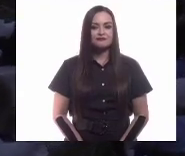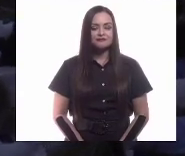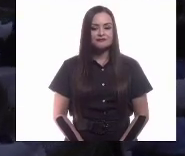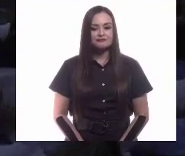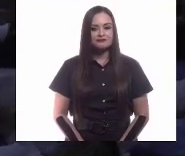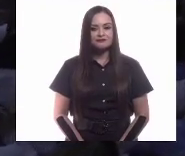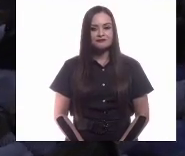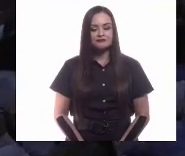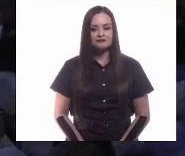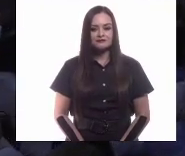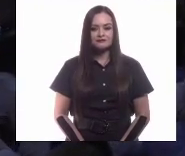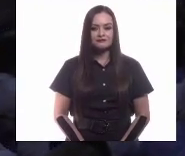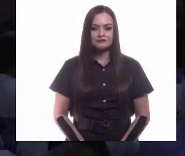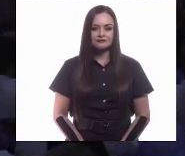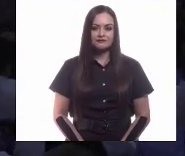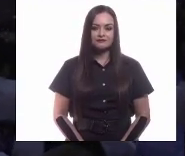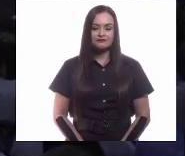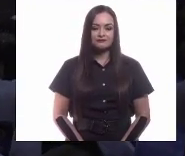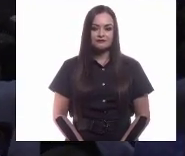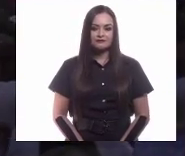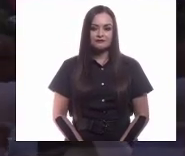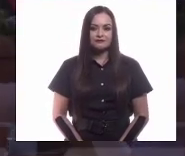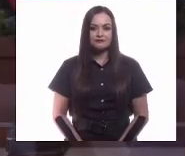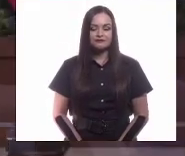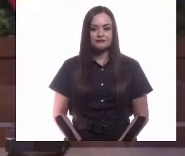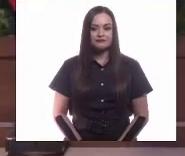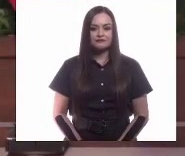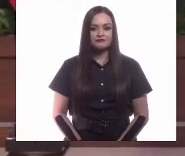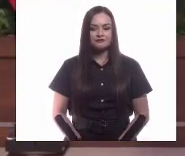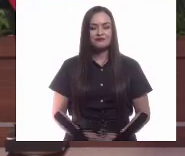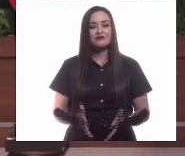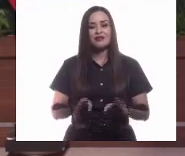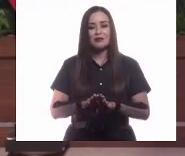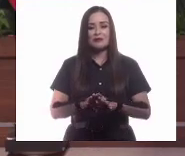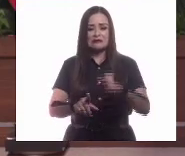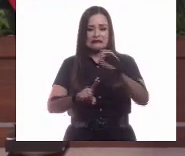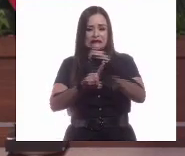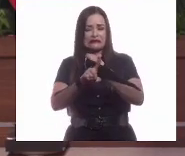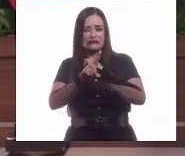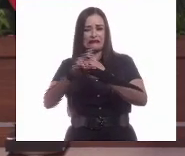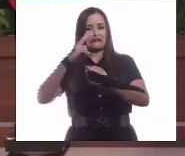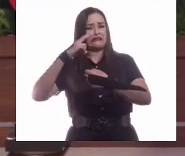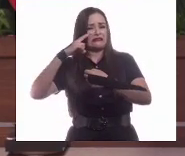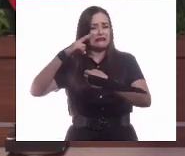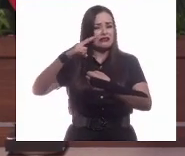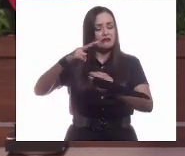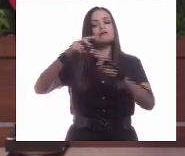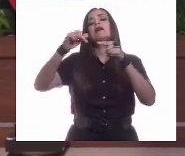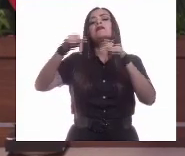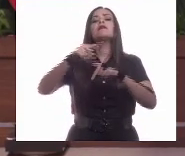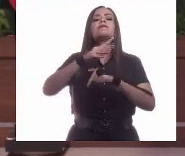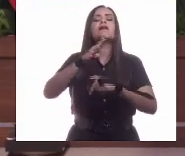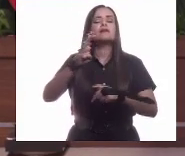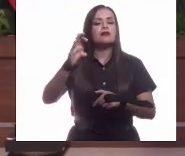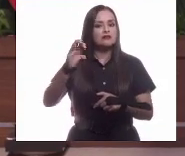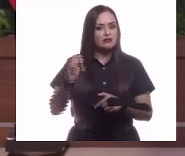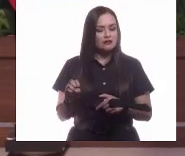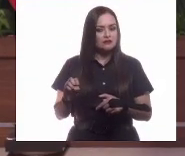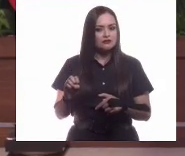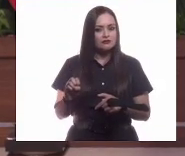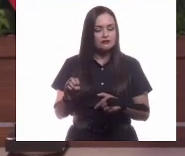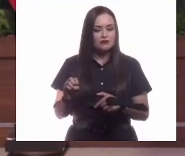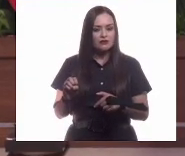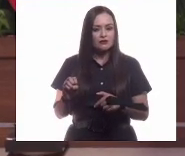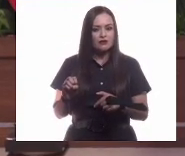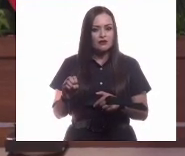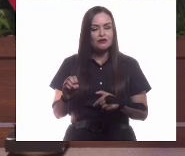Ante los nubarrones que se avizoran, En Baja California Sur tenemos hoy mejores